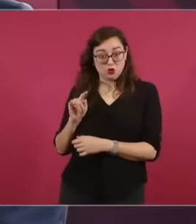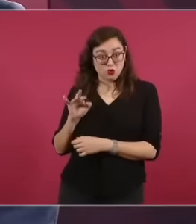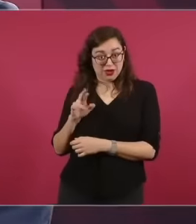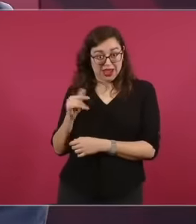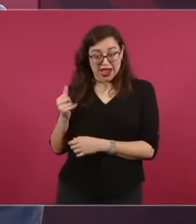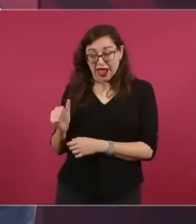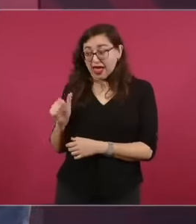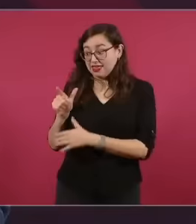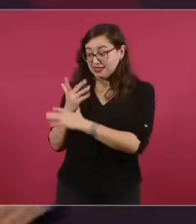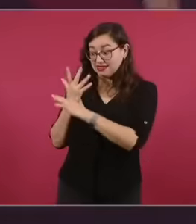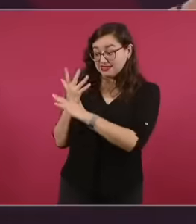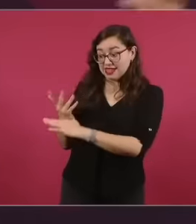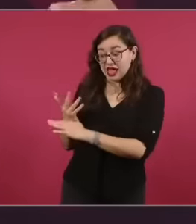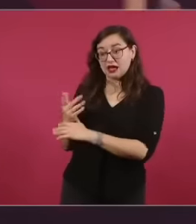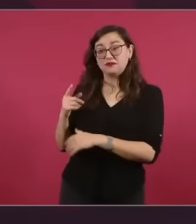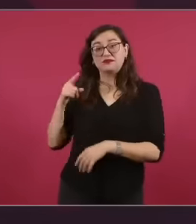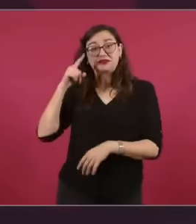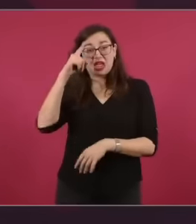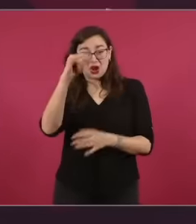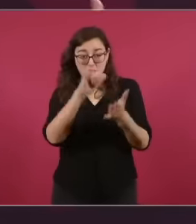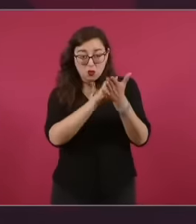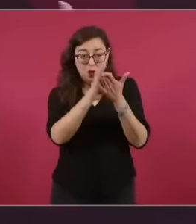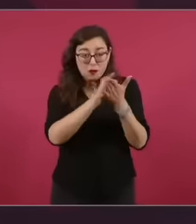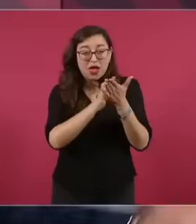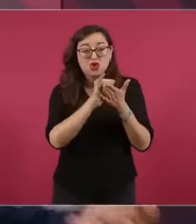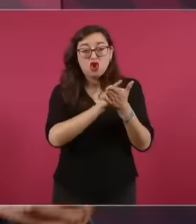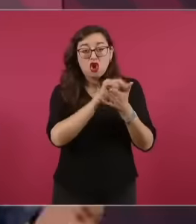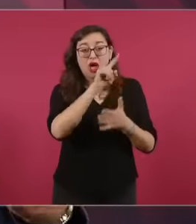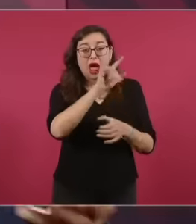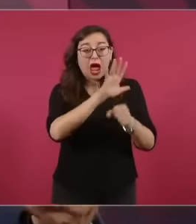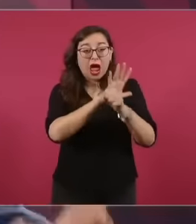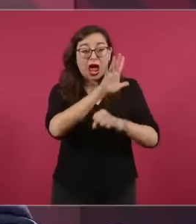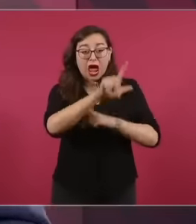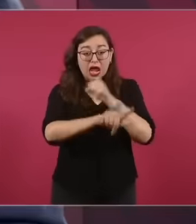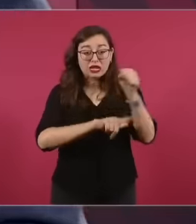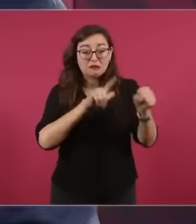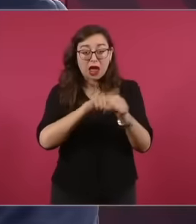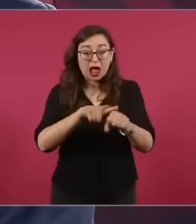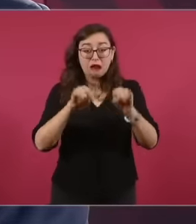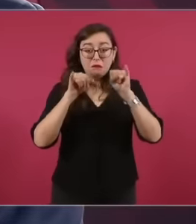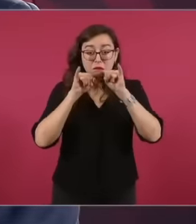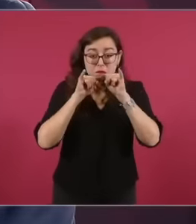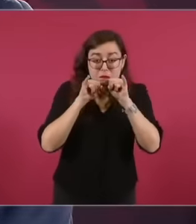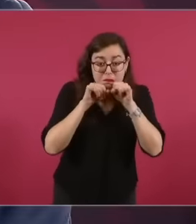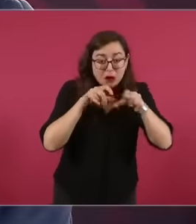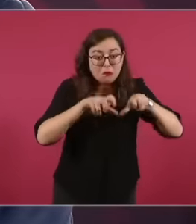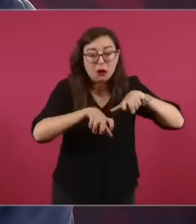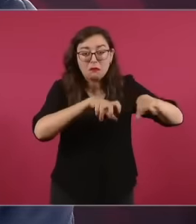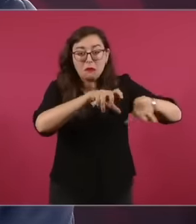York, y ya en México había universidades.